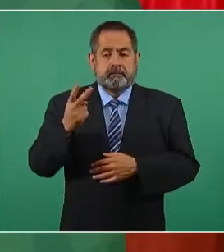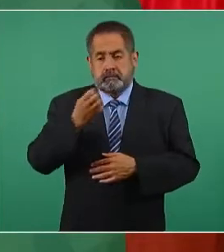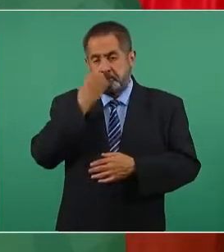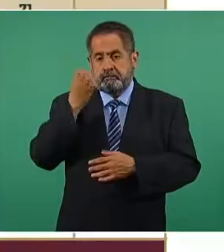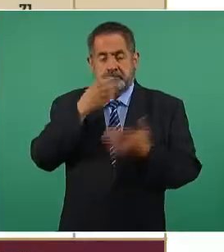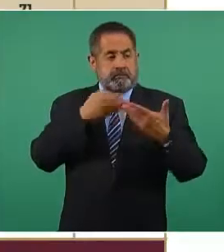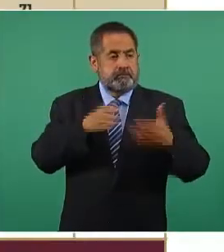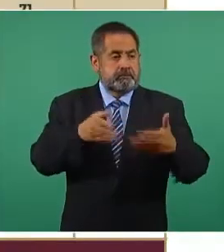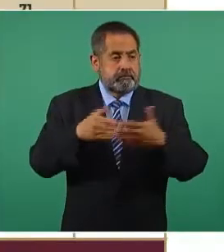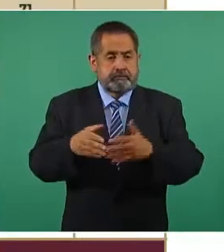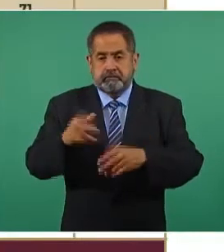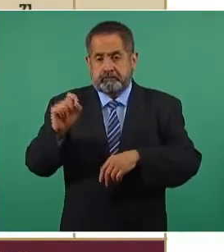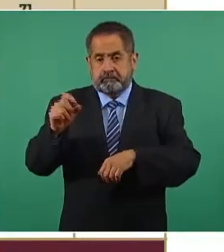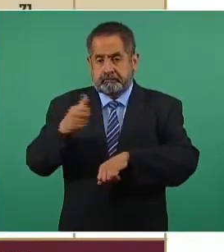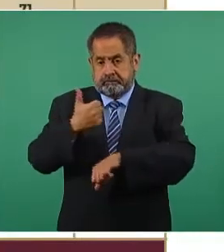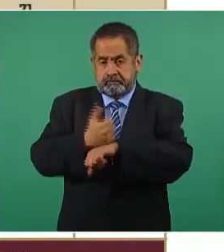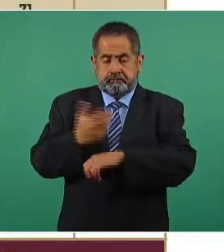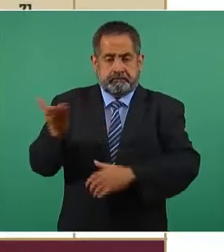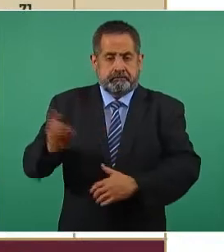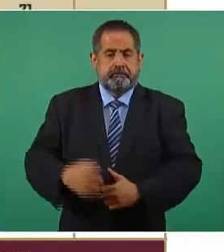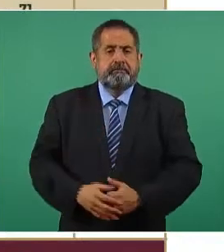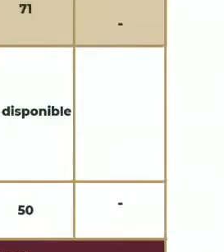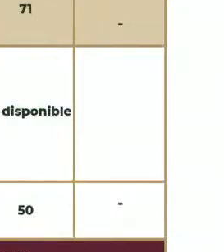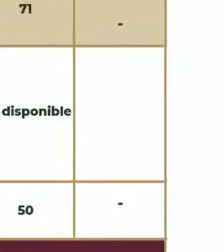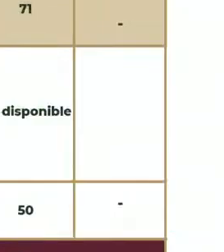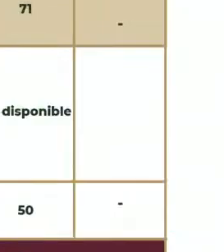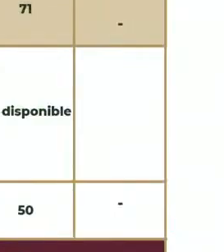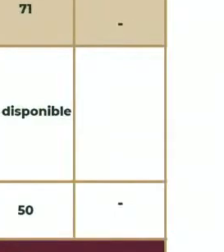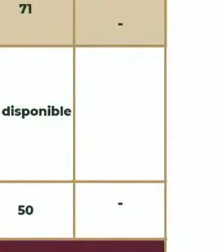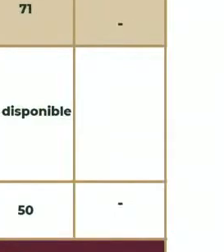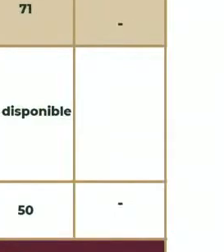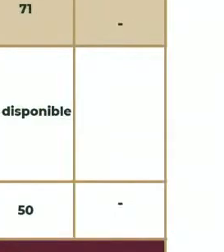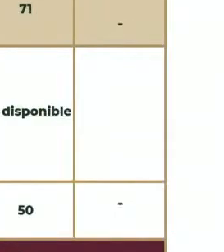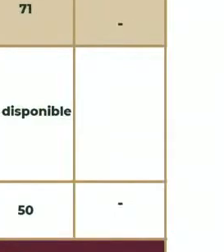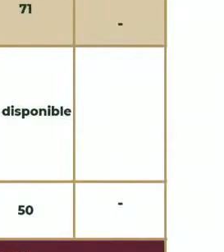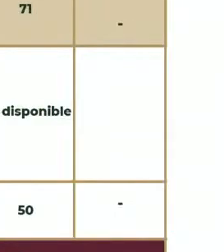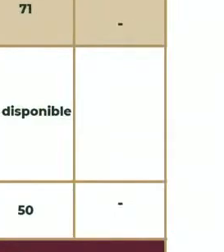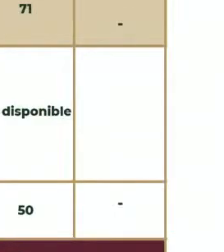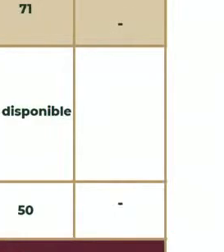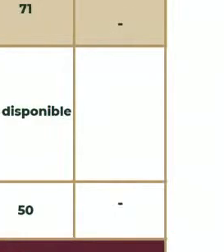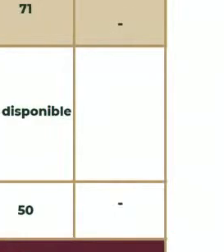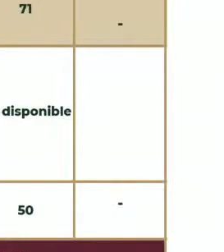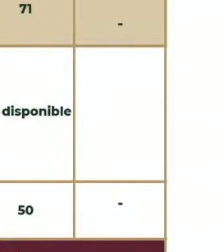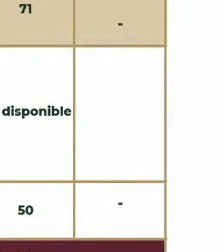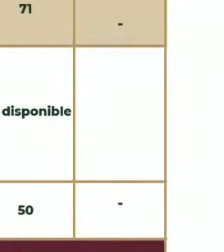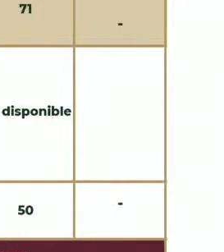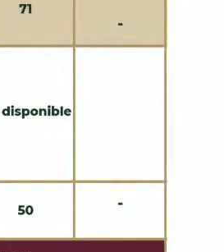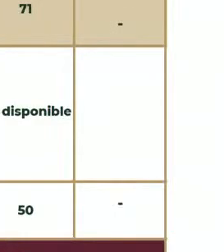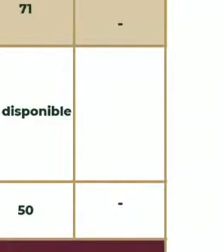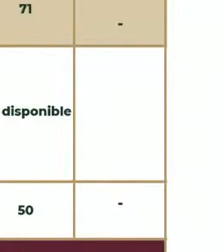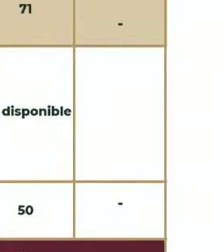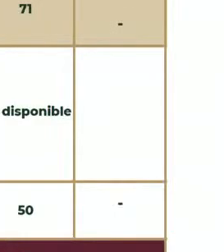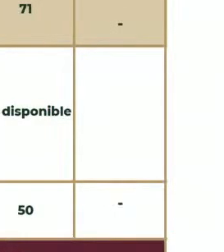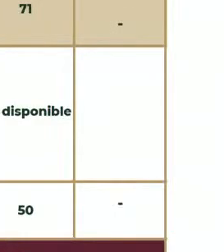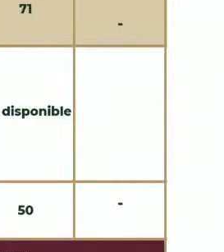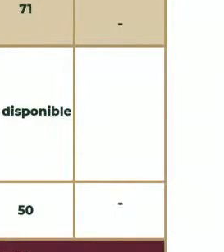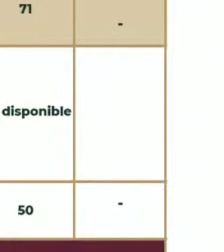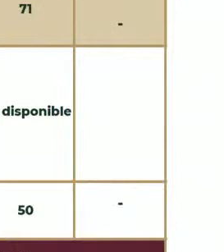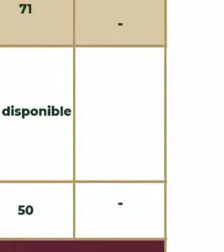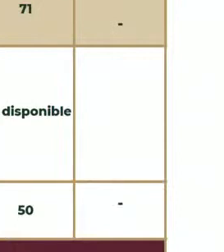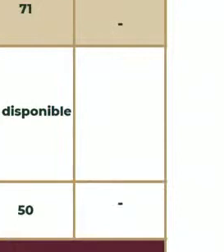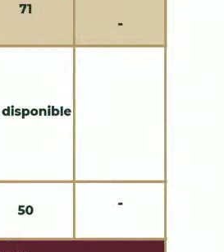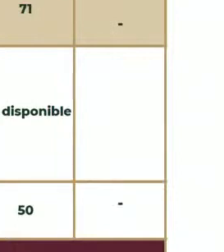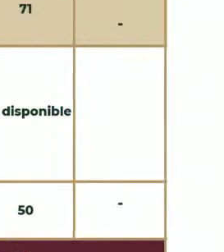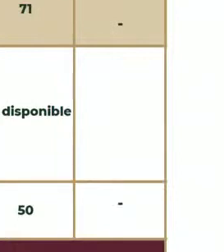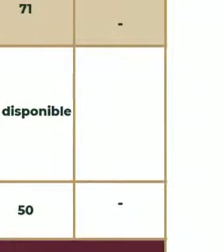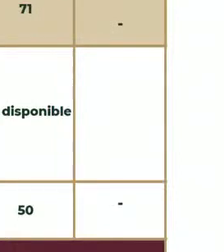escuelas, 20 primarias, 12 telesecundarias, 3 escuelas de 20, con un número de alumnos de 1.336